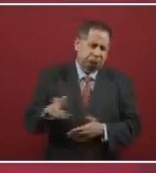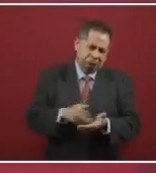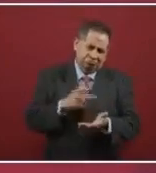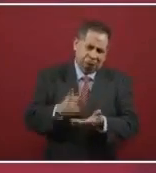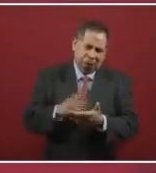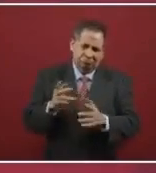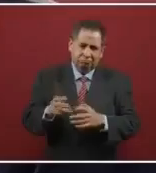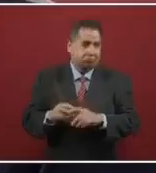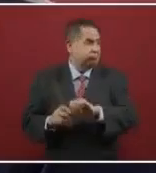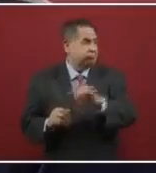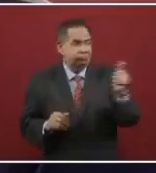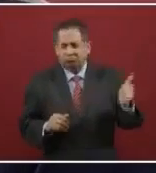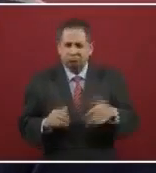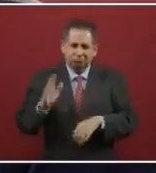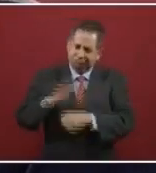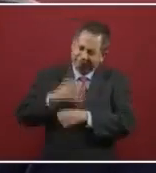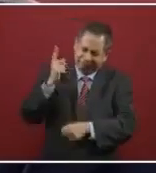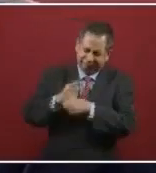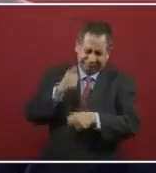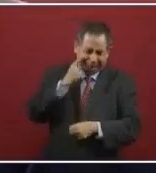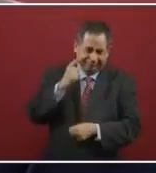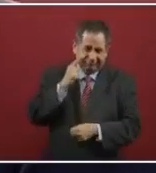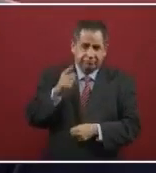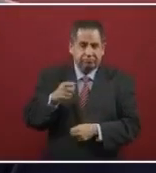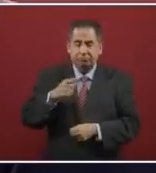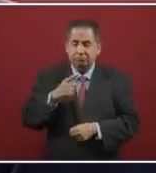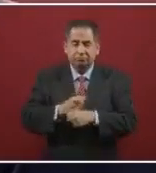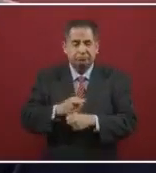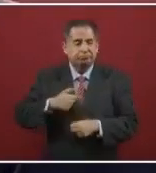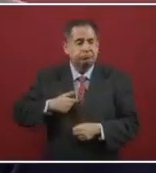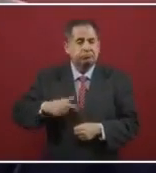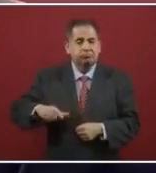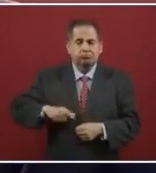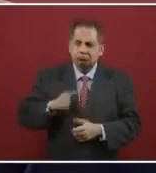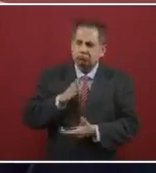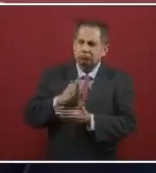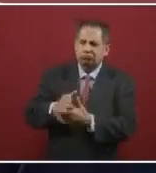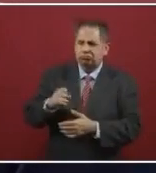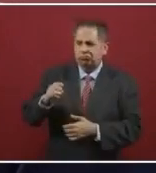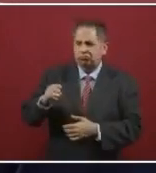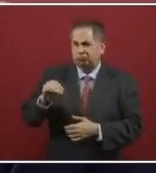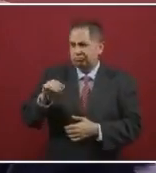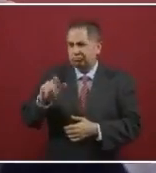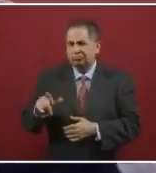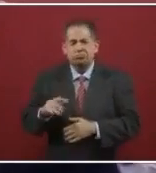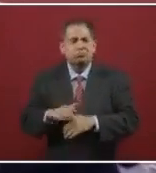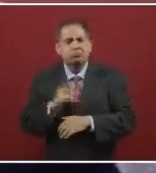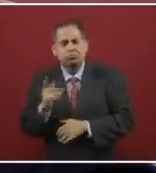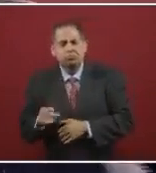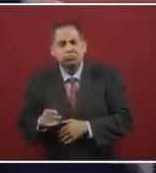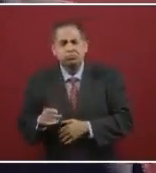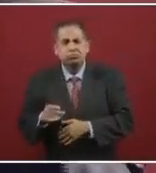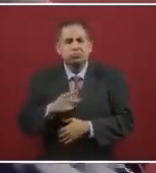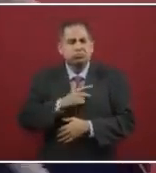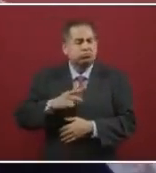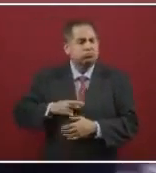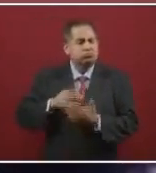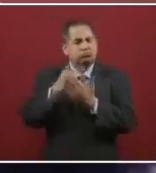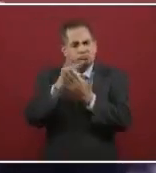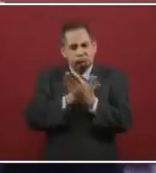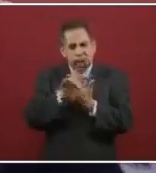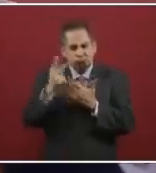más que ningún otro dirigente social, político, porque tenía yo programado